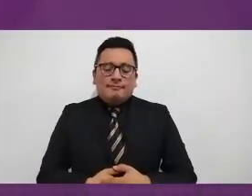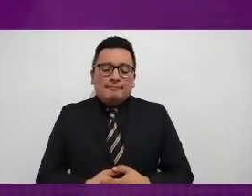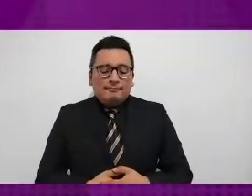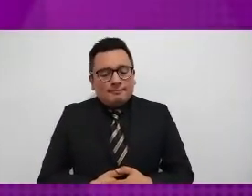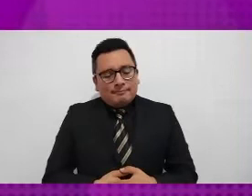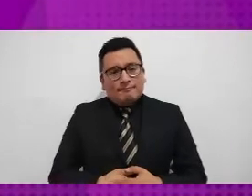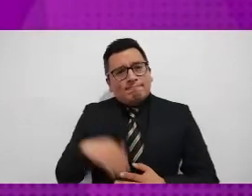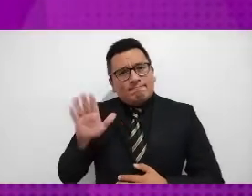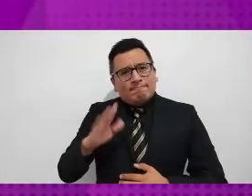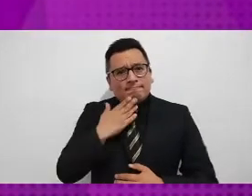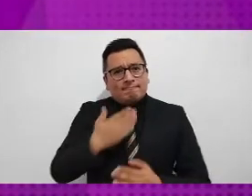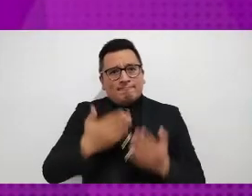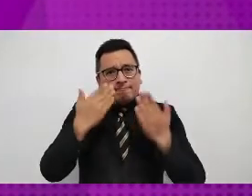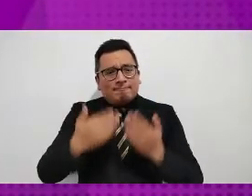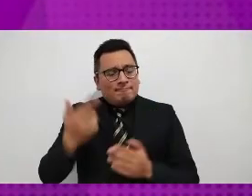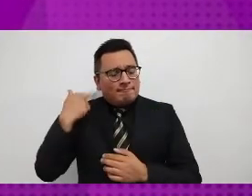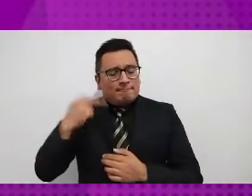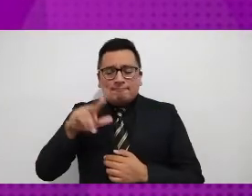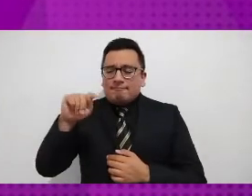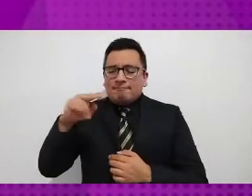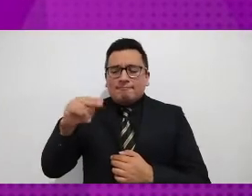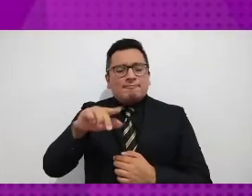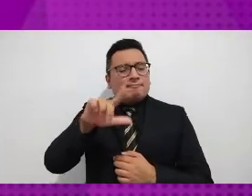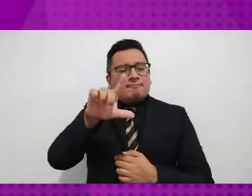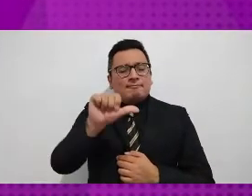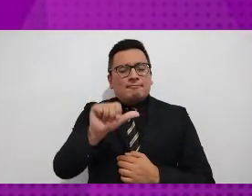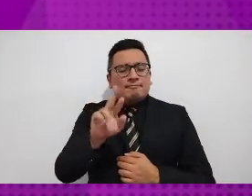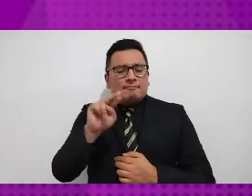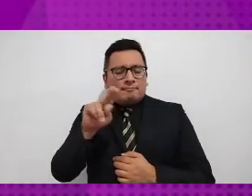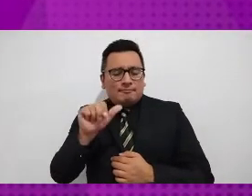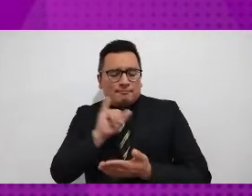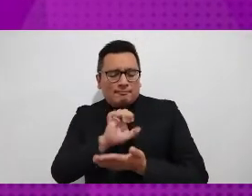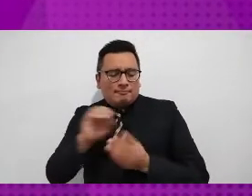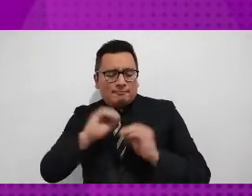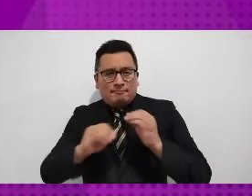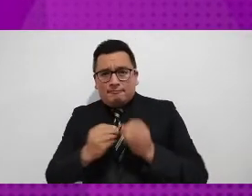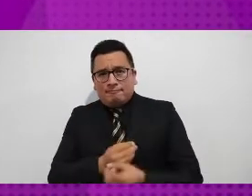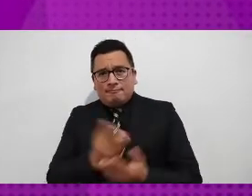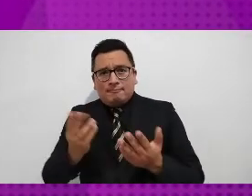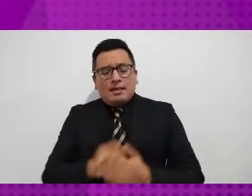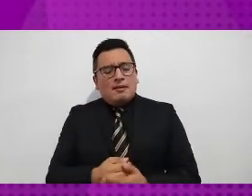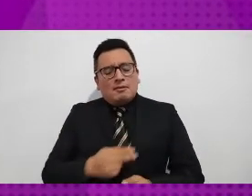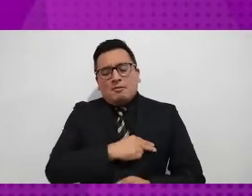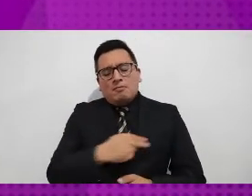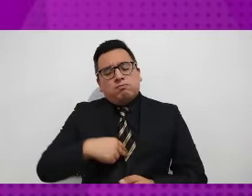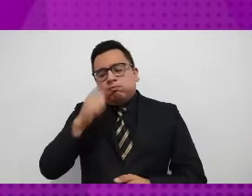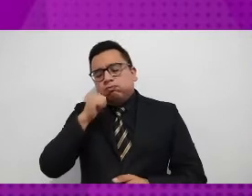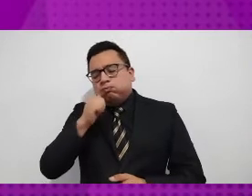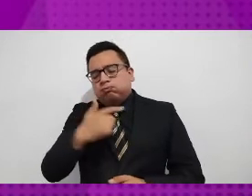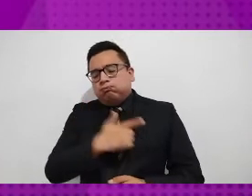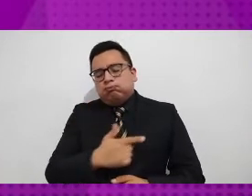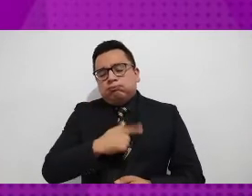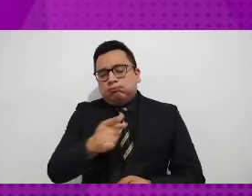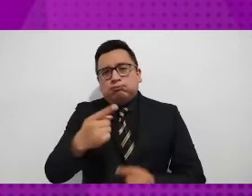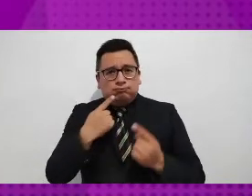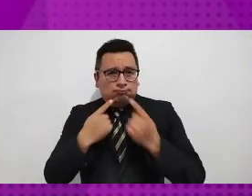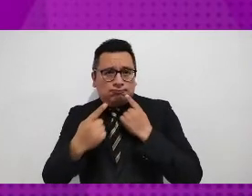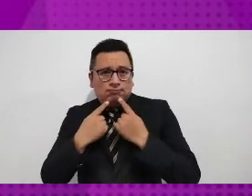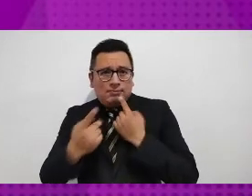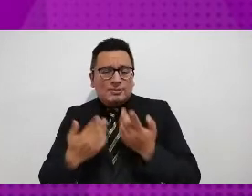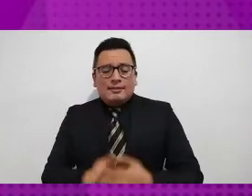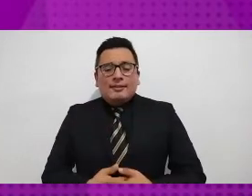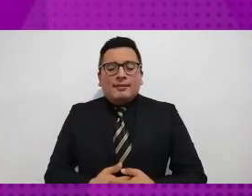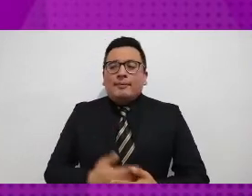Hola, ¿qué tal? Bienvenidos a su programa de La Urna, programa de radio y televisión del Instituto Electoral de Coahuila. Y como siempre, nos da mucho gusto tener aquí con nosotros